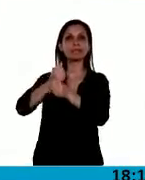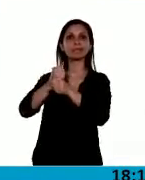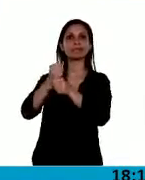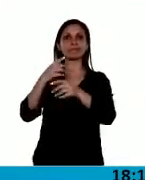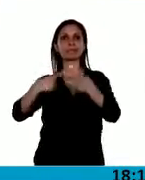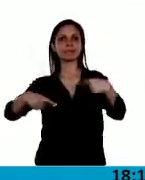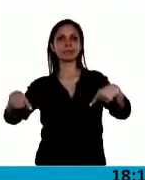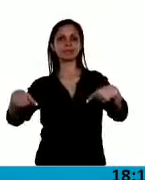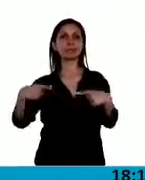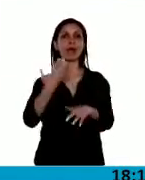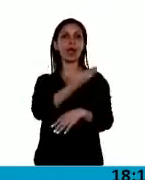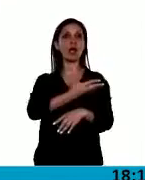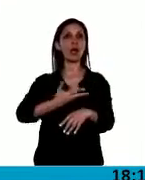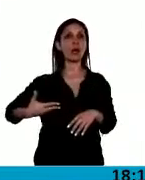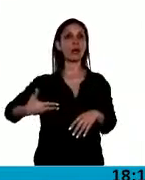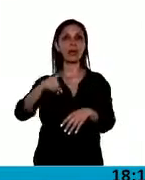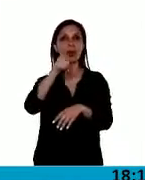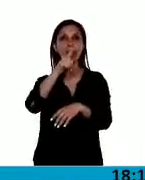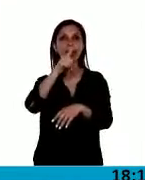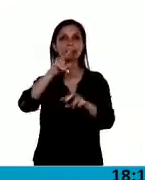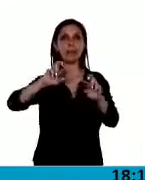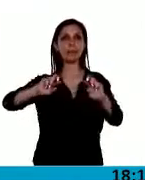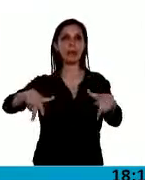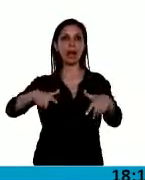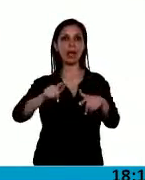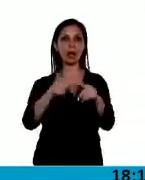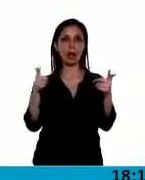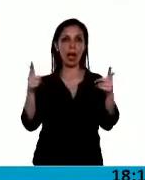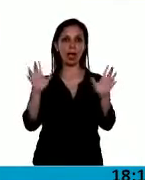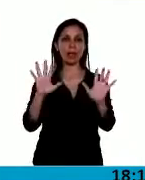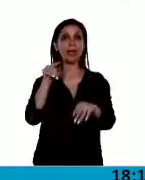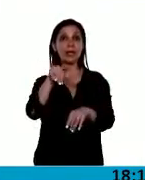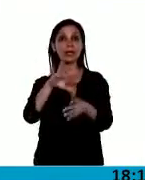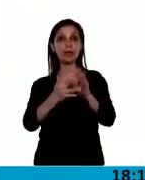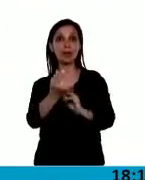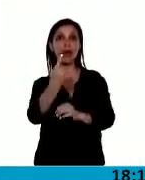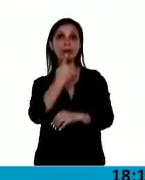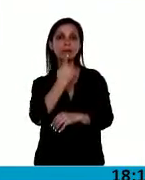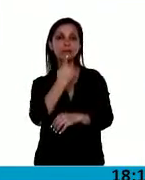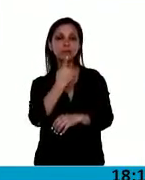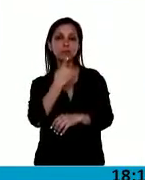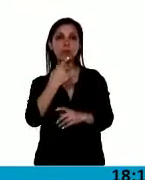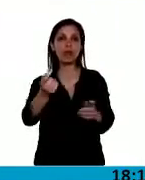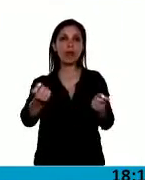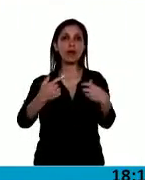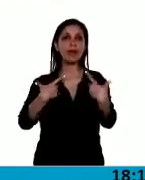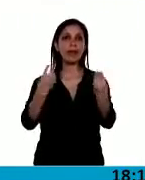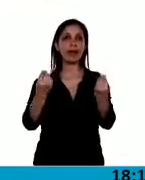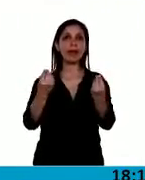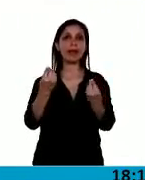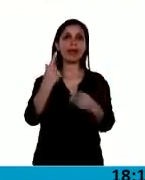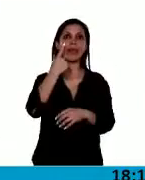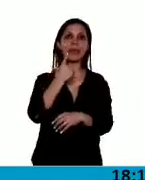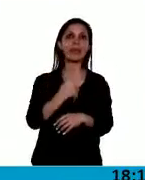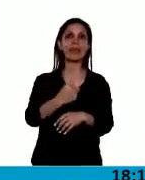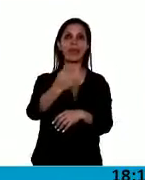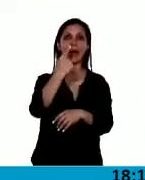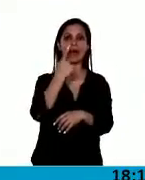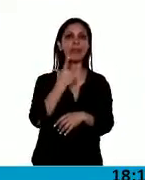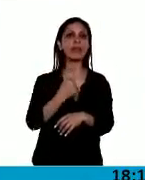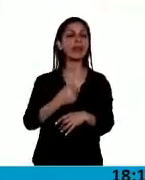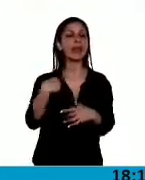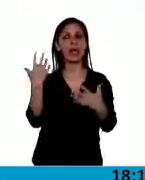El gobierno parece no tener un plan y esa incertidumbre nos hace que día a día nos encontremos